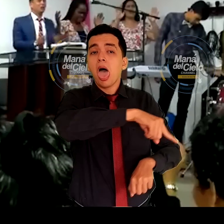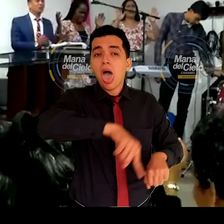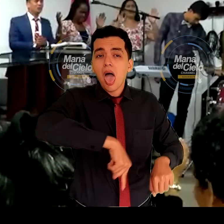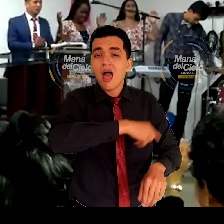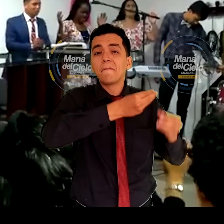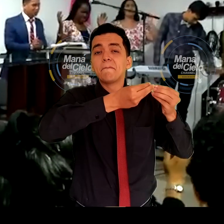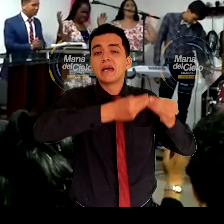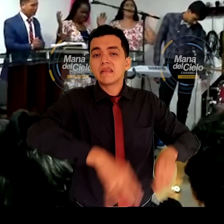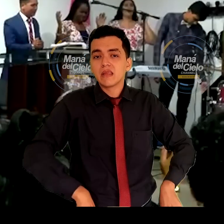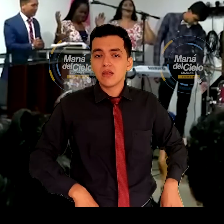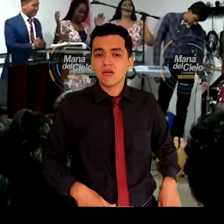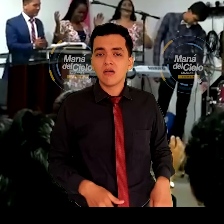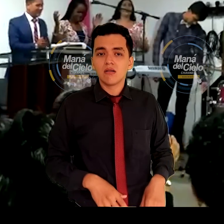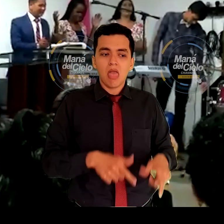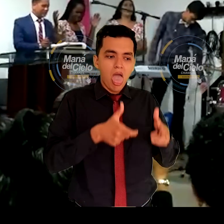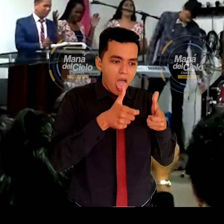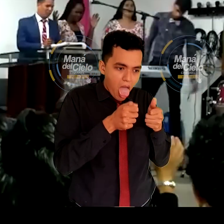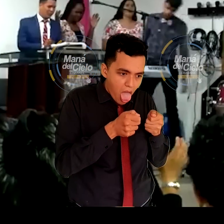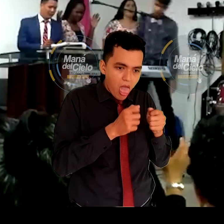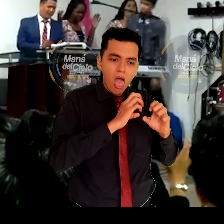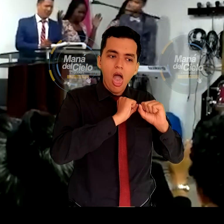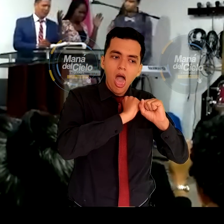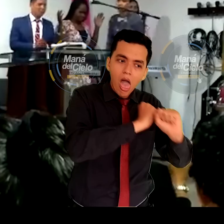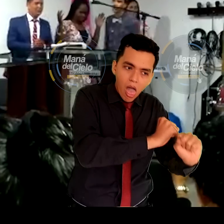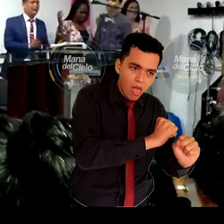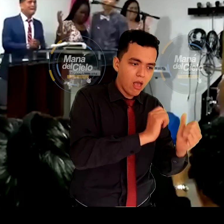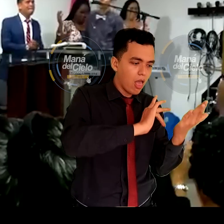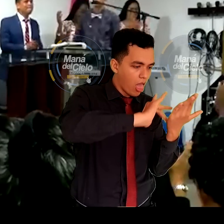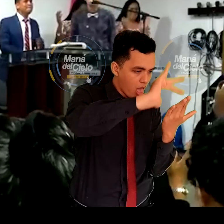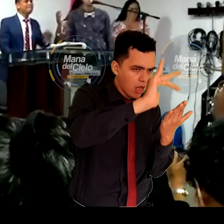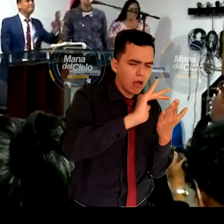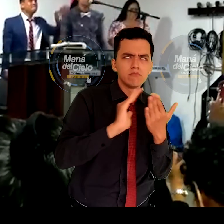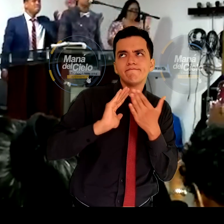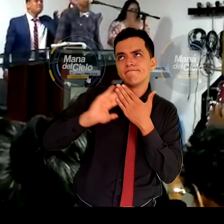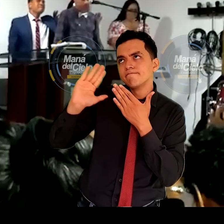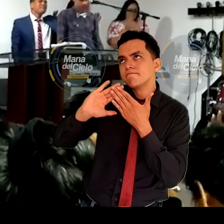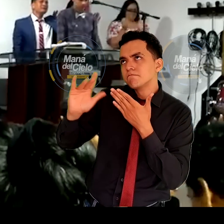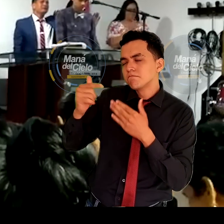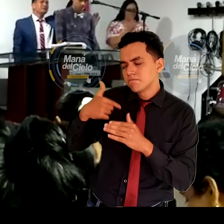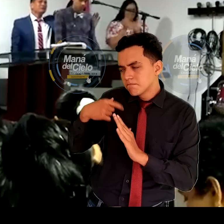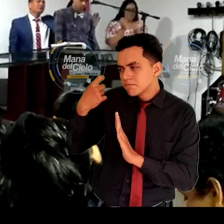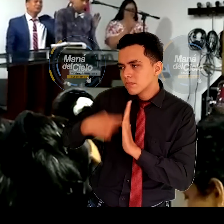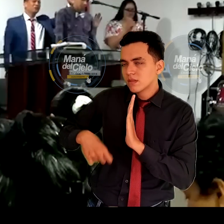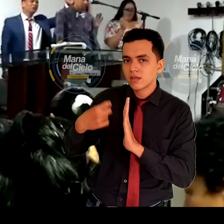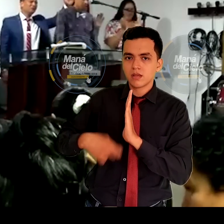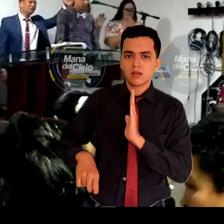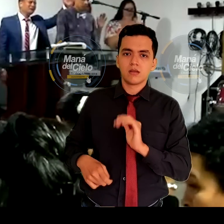tiempo que has desperdiciado. Oh, aleluya, aleluya, aleluya.